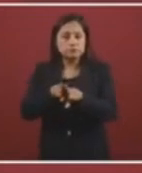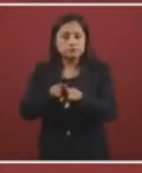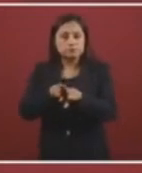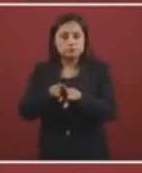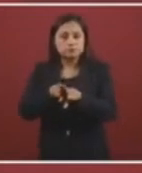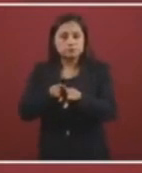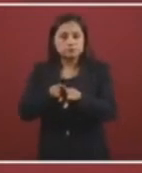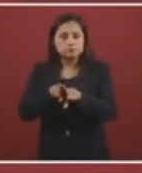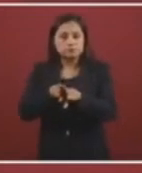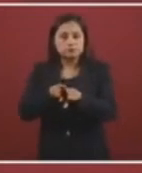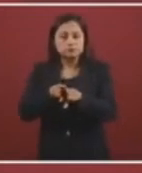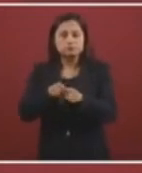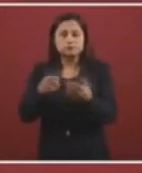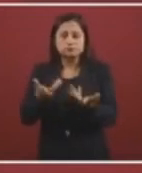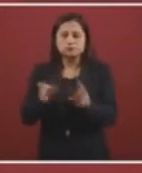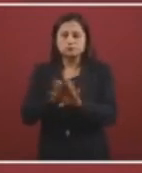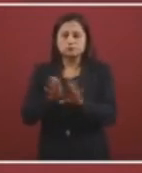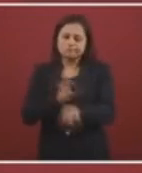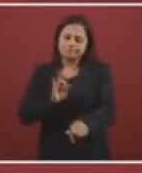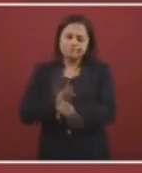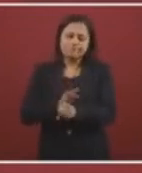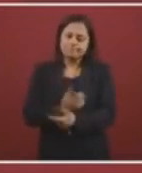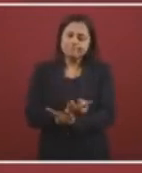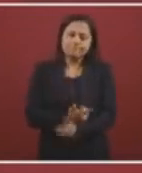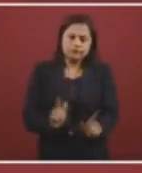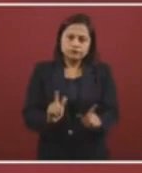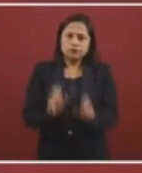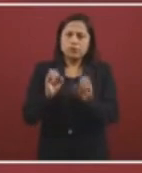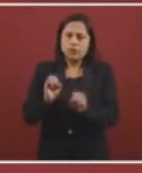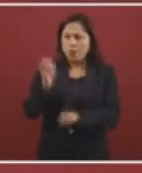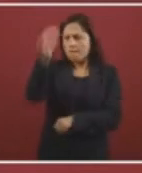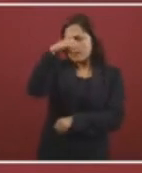la libre manifestación de las ideas el derecho a disentir